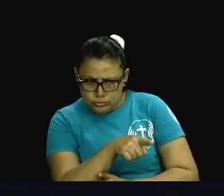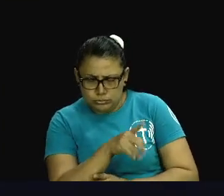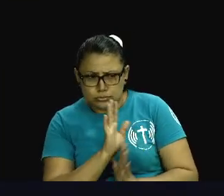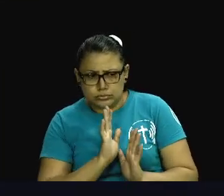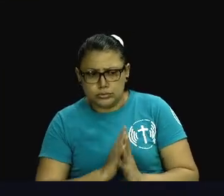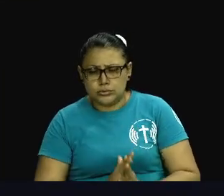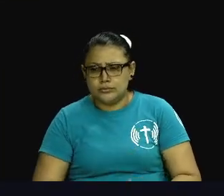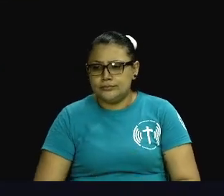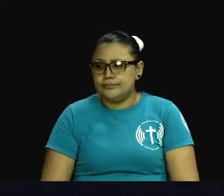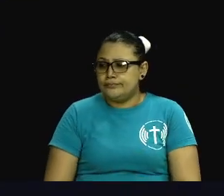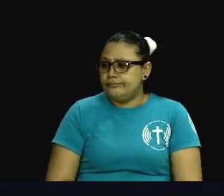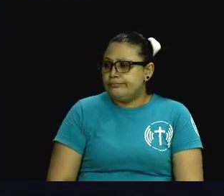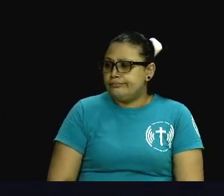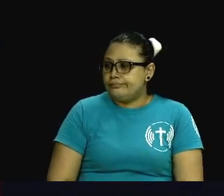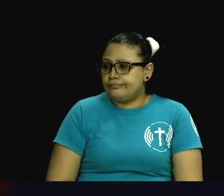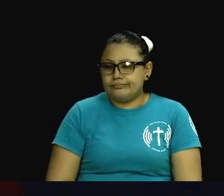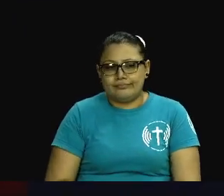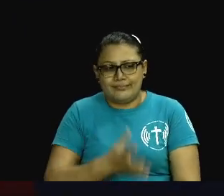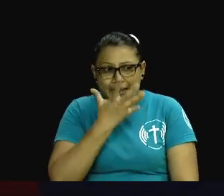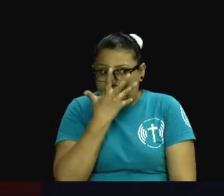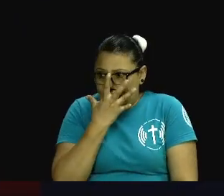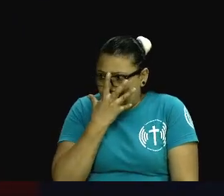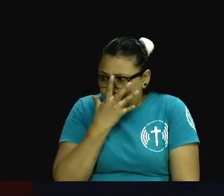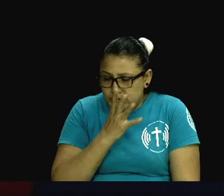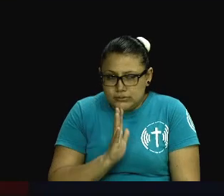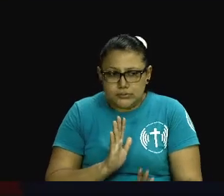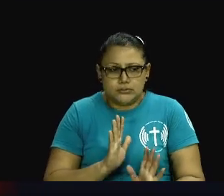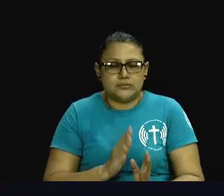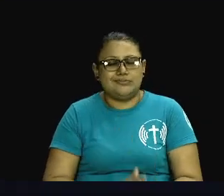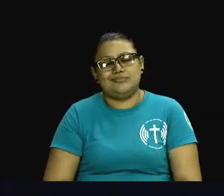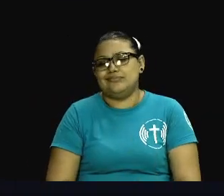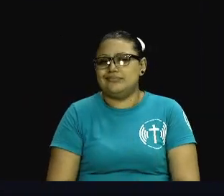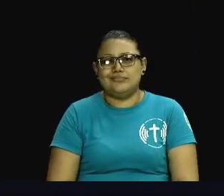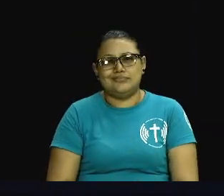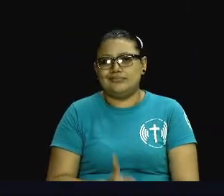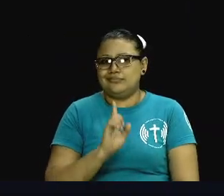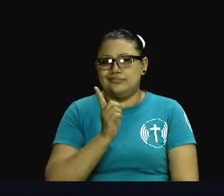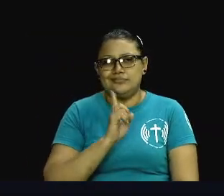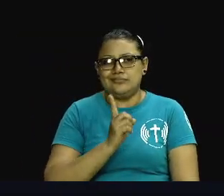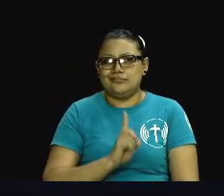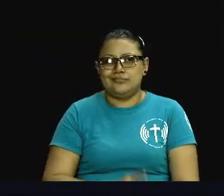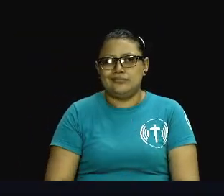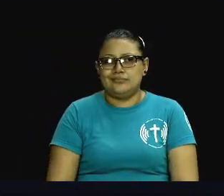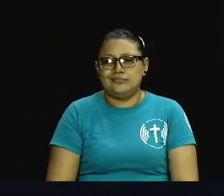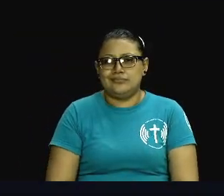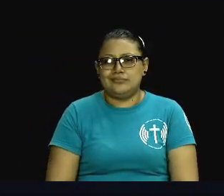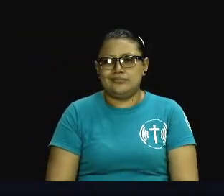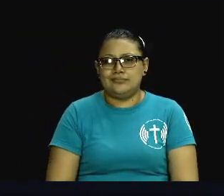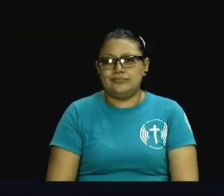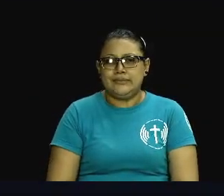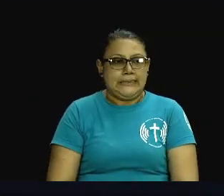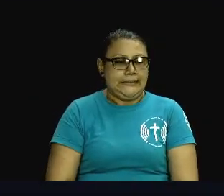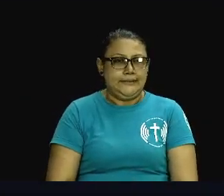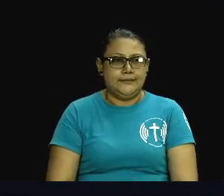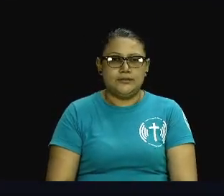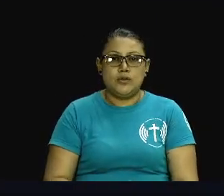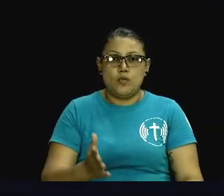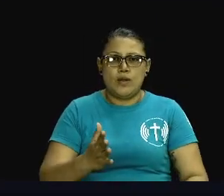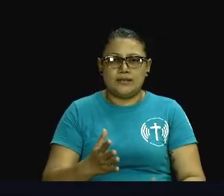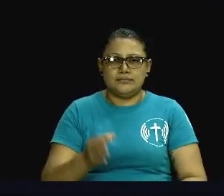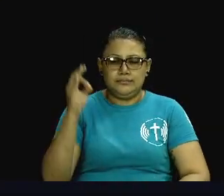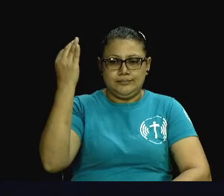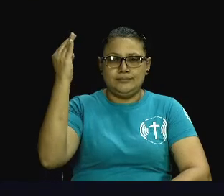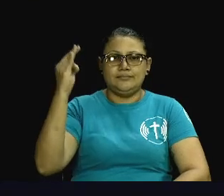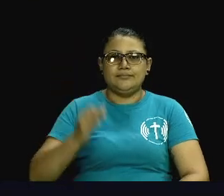con la fe en alto llegar a ese pabellón de hospital y decir estimados hermanos así como david borja y como